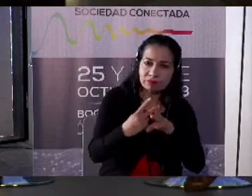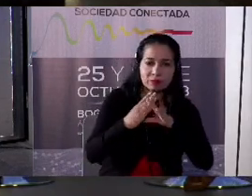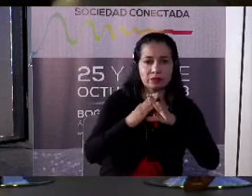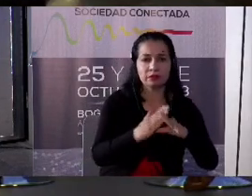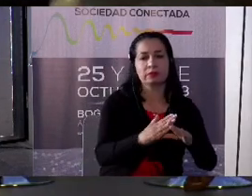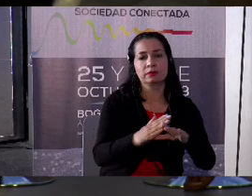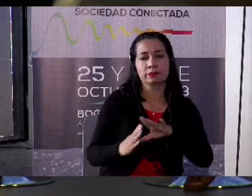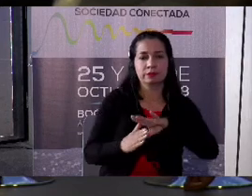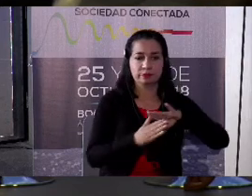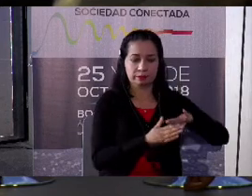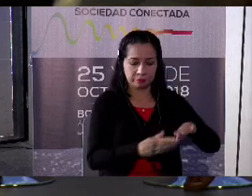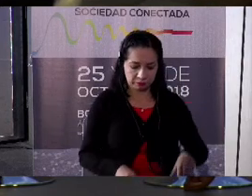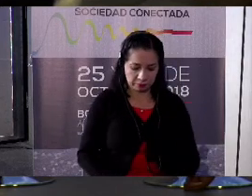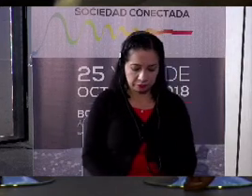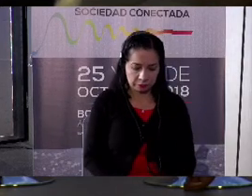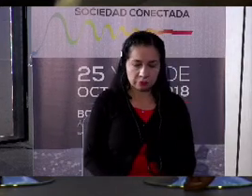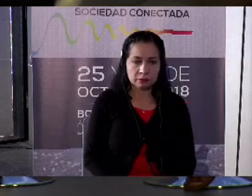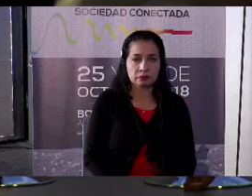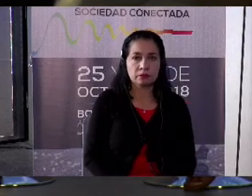pero cuando